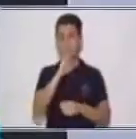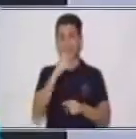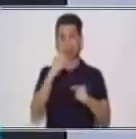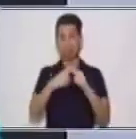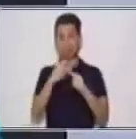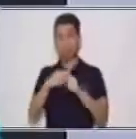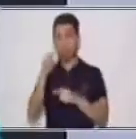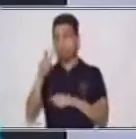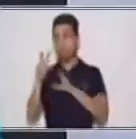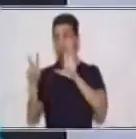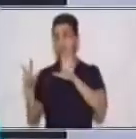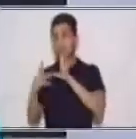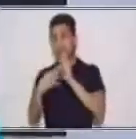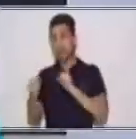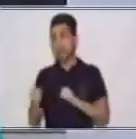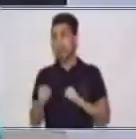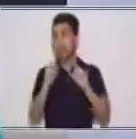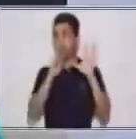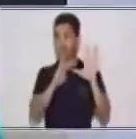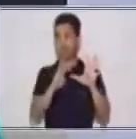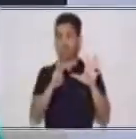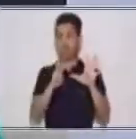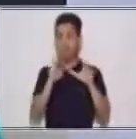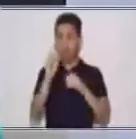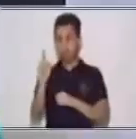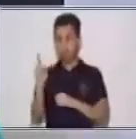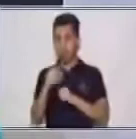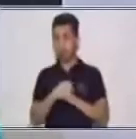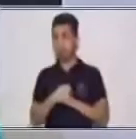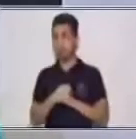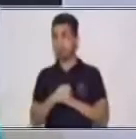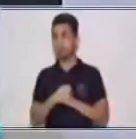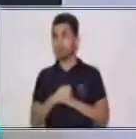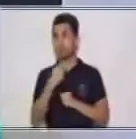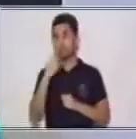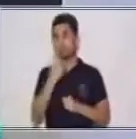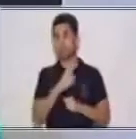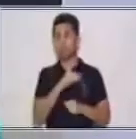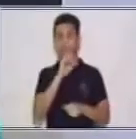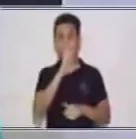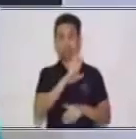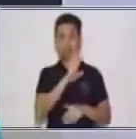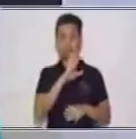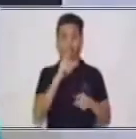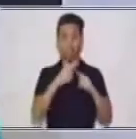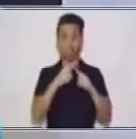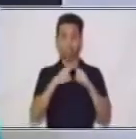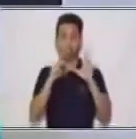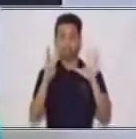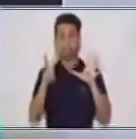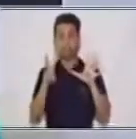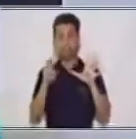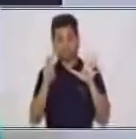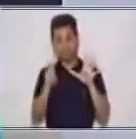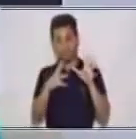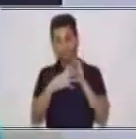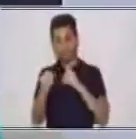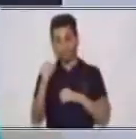27. 81. 81. Nuevamente, 7 por 5, 35.